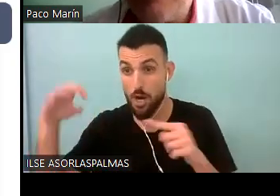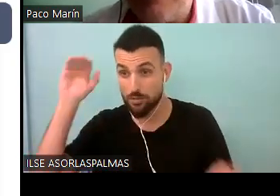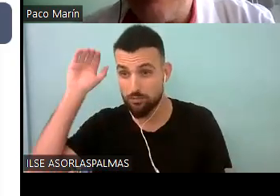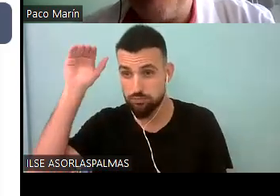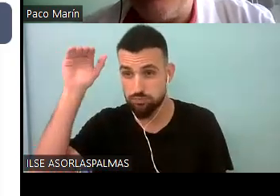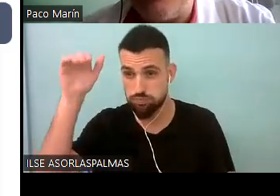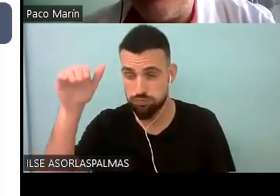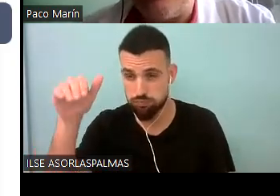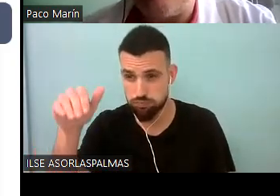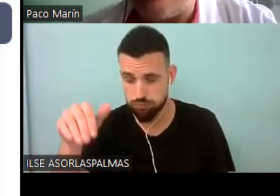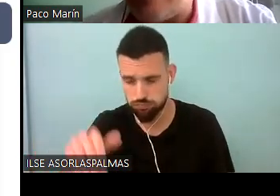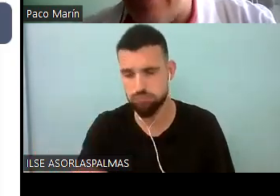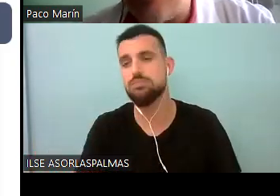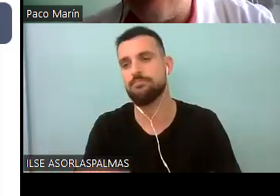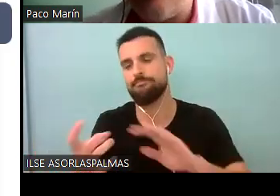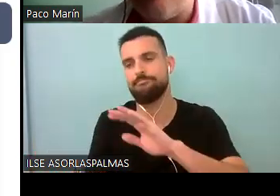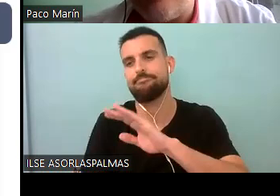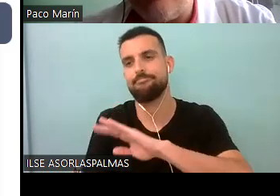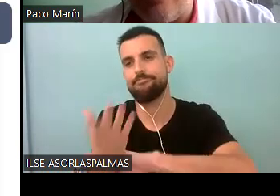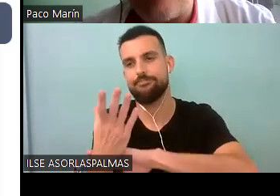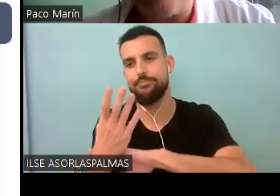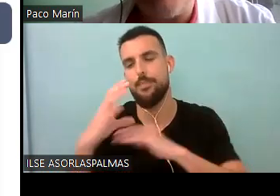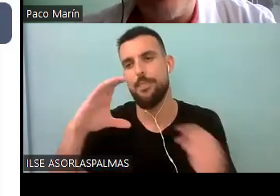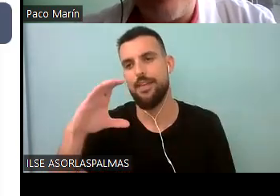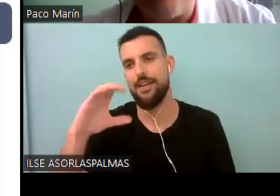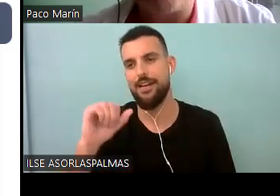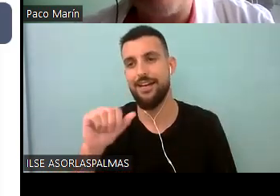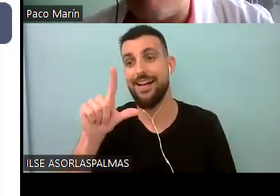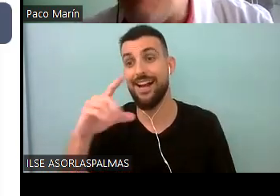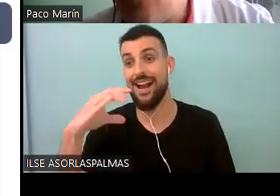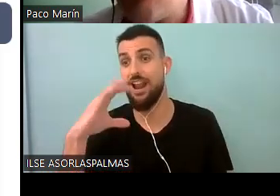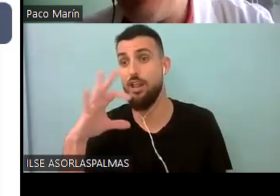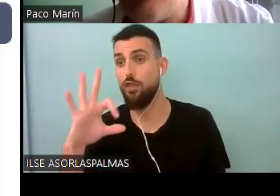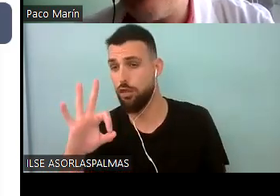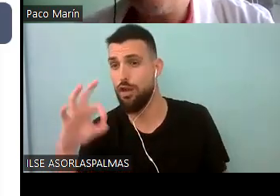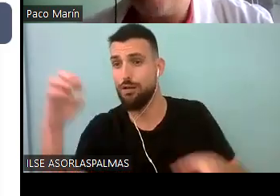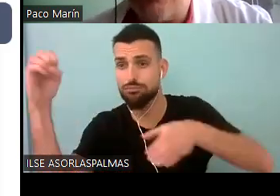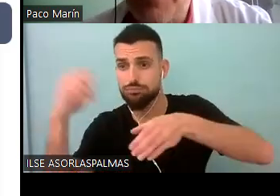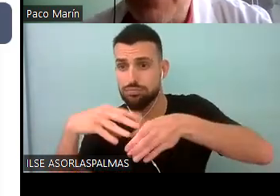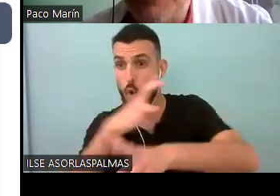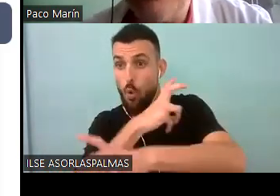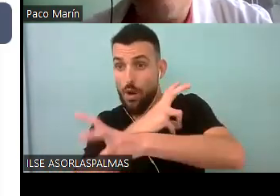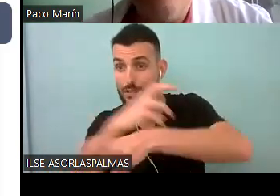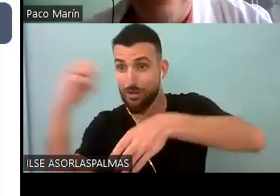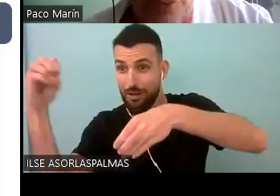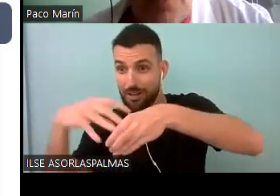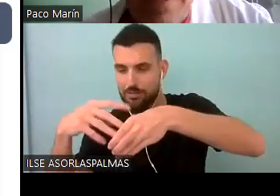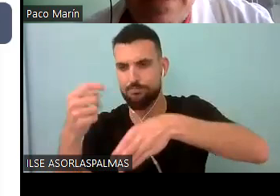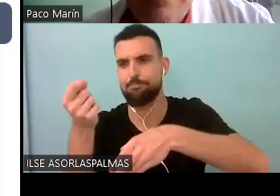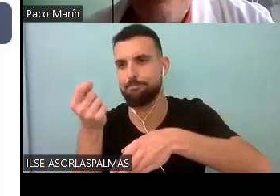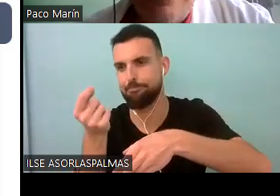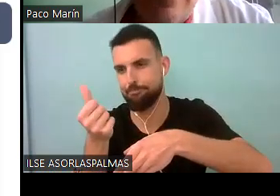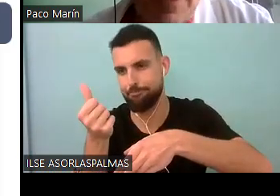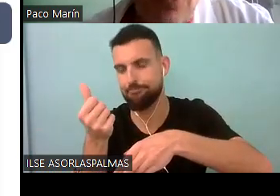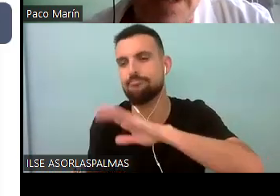hace que el calcio, el fosfato que se deposita en los huesos sea mucho menor, y es cuando empiezan a aparecer la